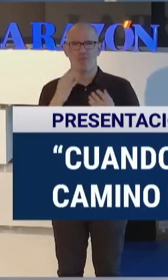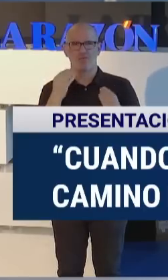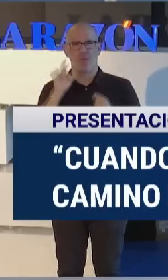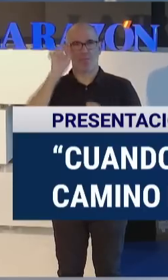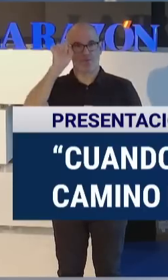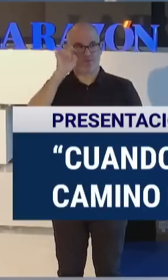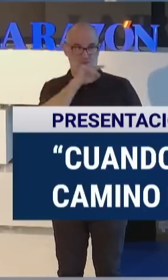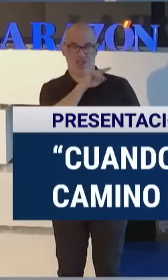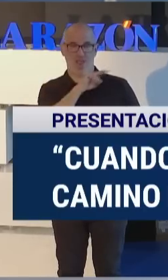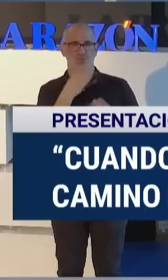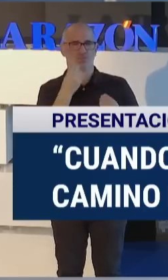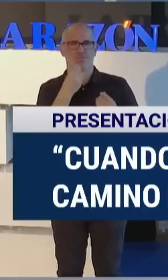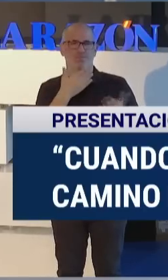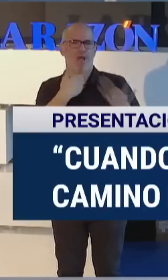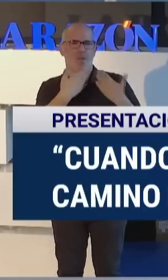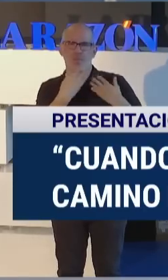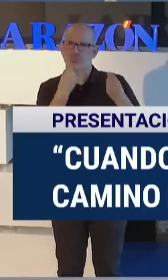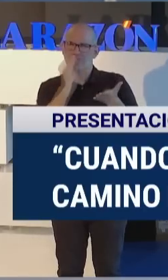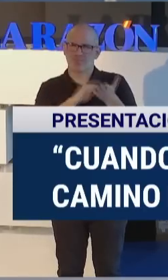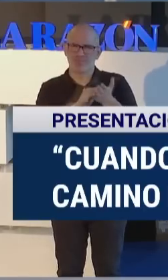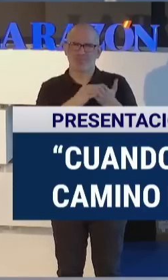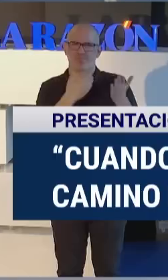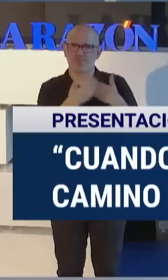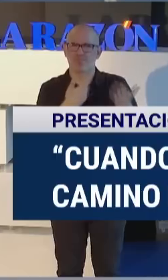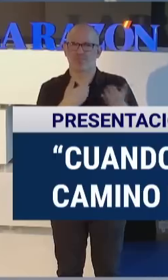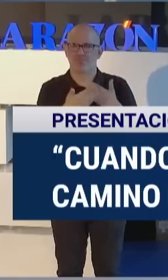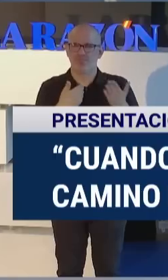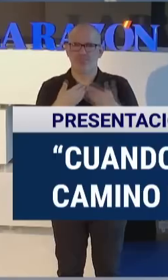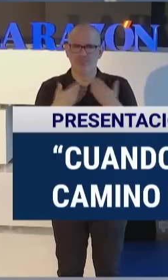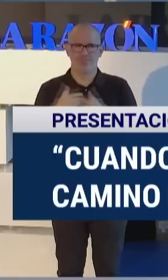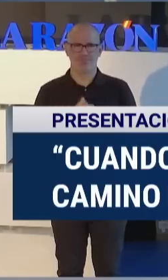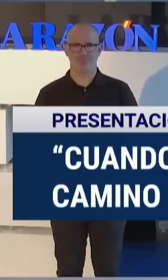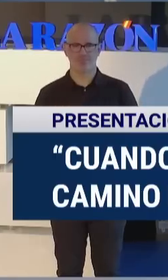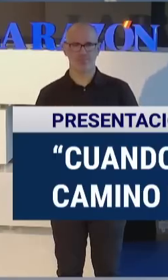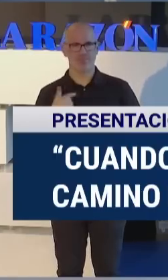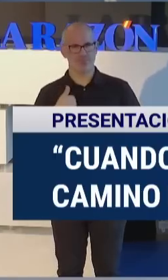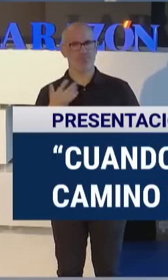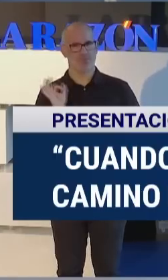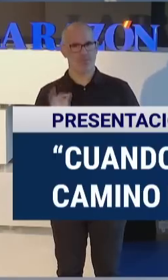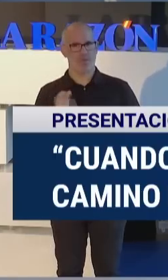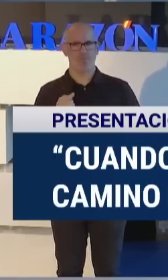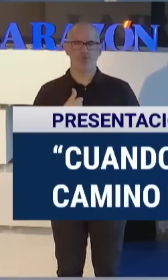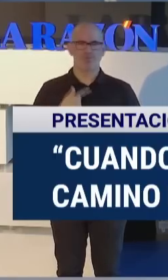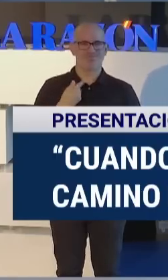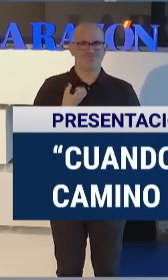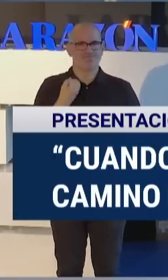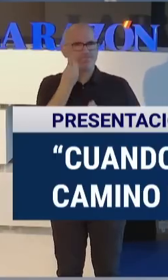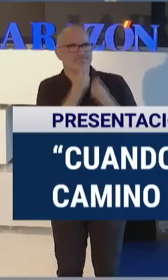de Pablo, y la verdad que eso me había puesto insoportable, estaba bastante áspero.